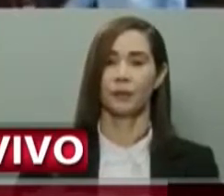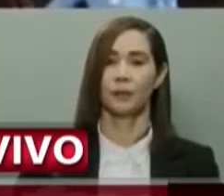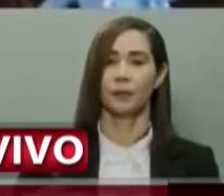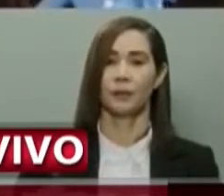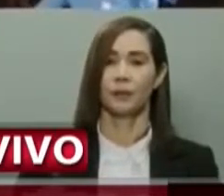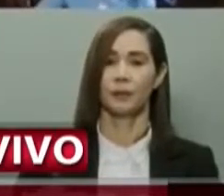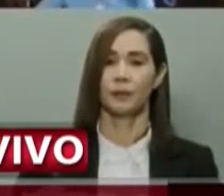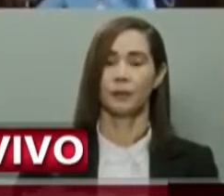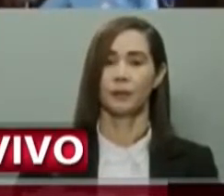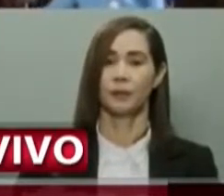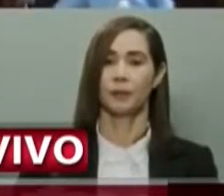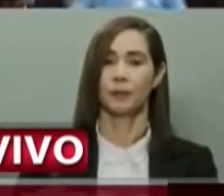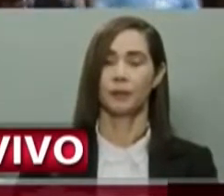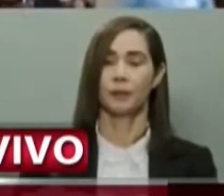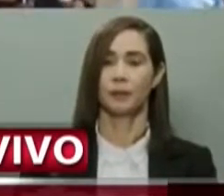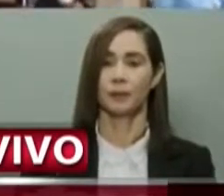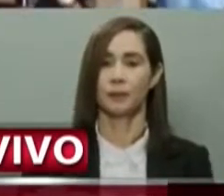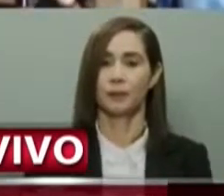Joan